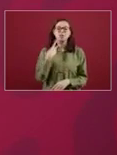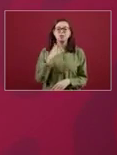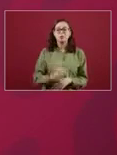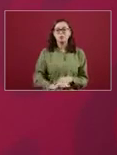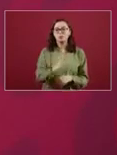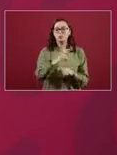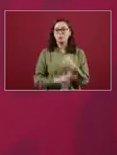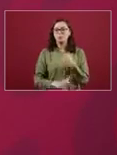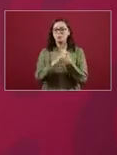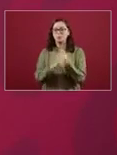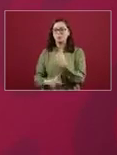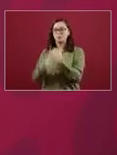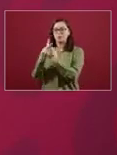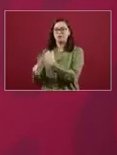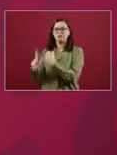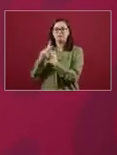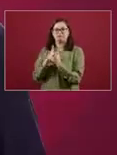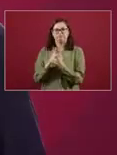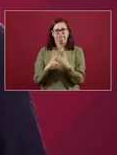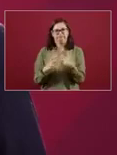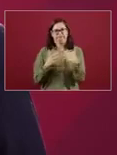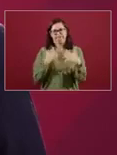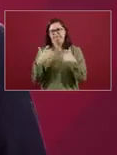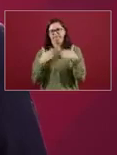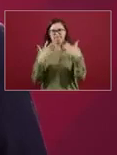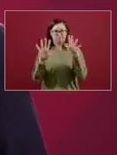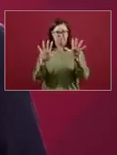no se manejaba con prudencia, con cautela